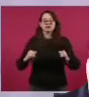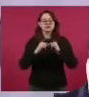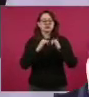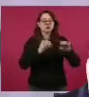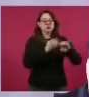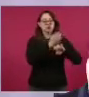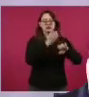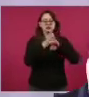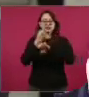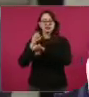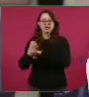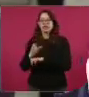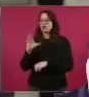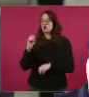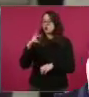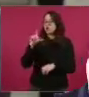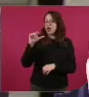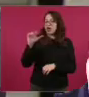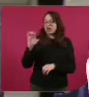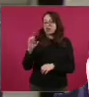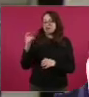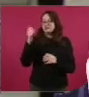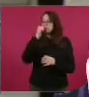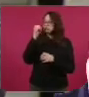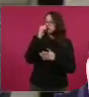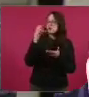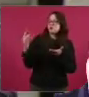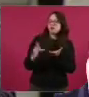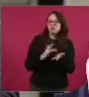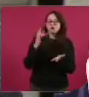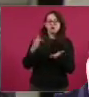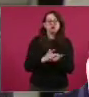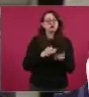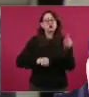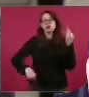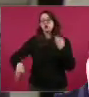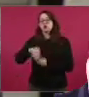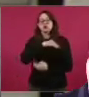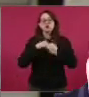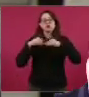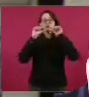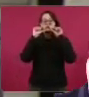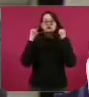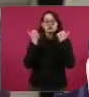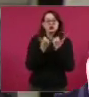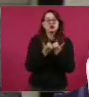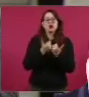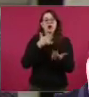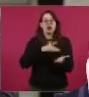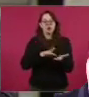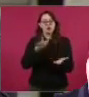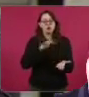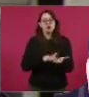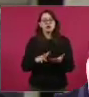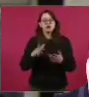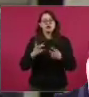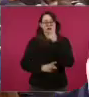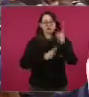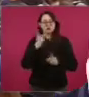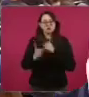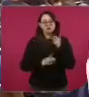está muy cerca de nosotros, y a las federaciones y a todos aquellos que promueven y apoyan el deporte adaptado.